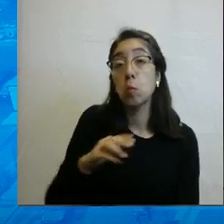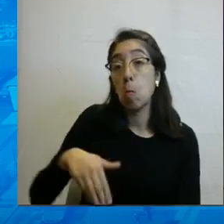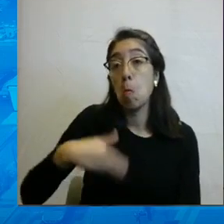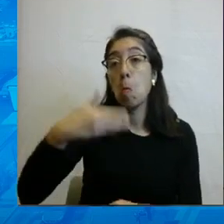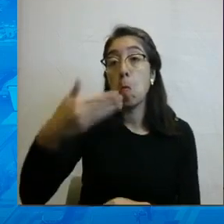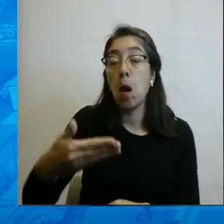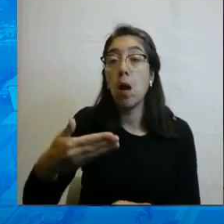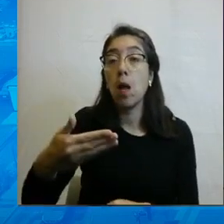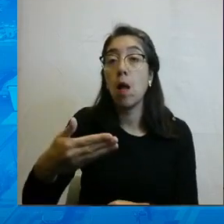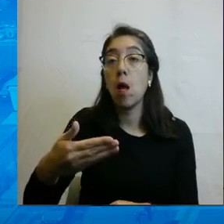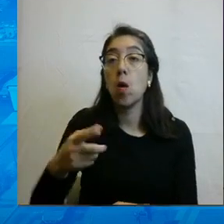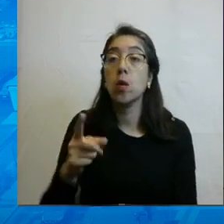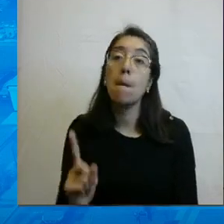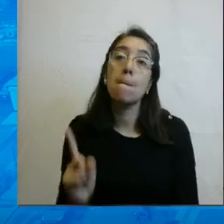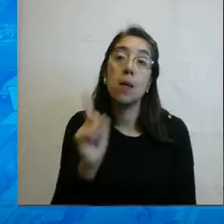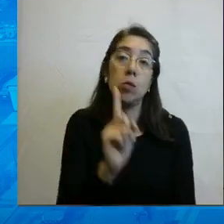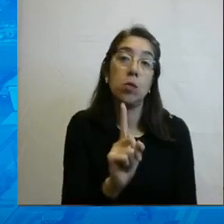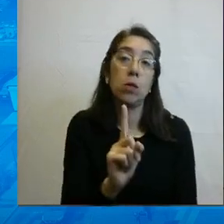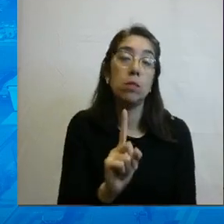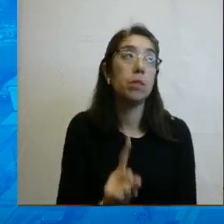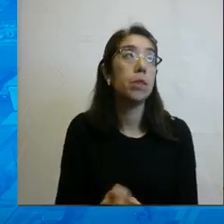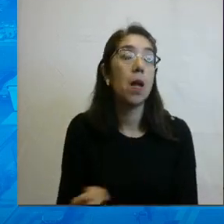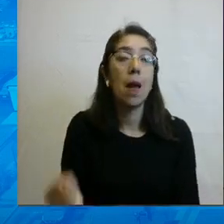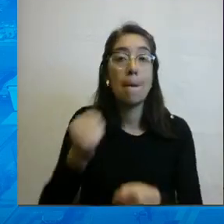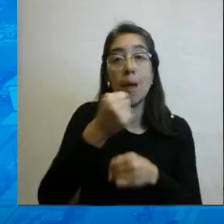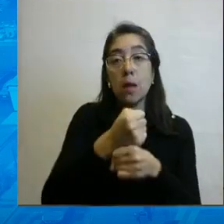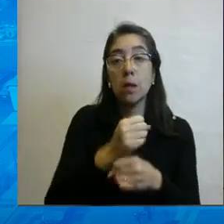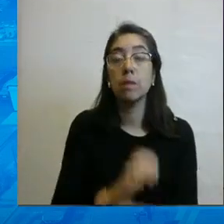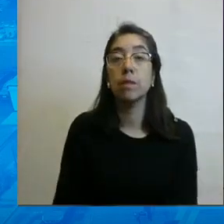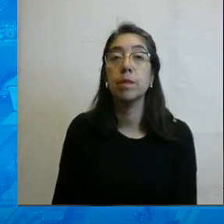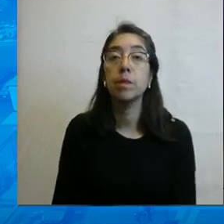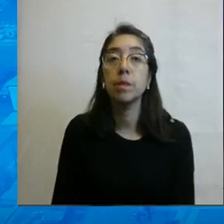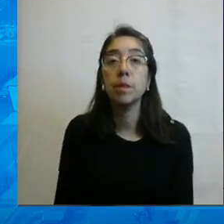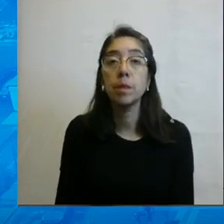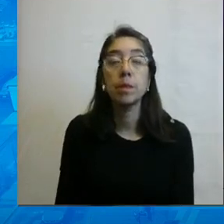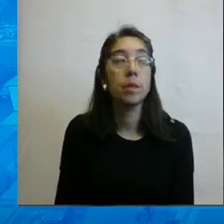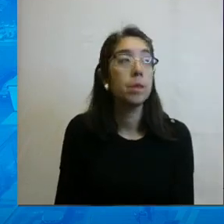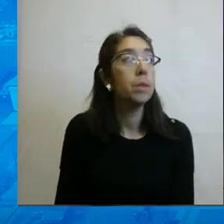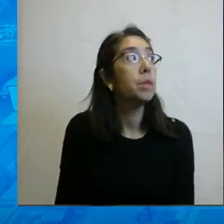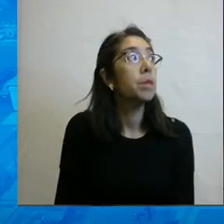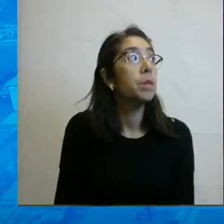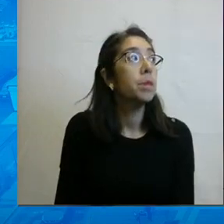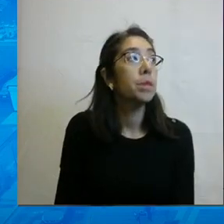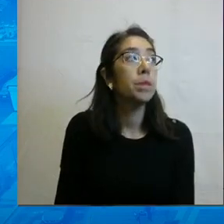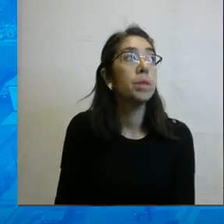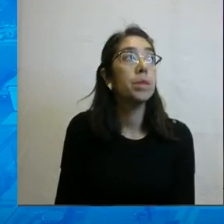vecino o vecina.